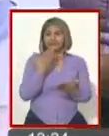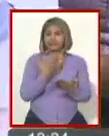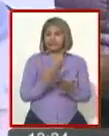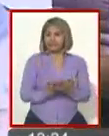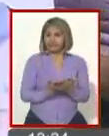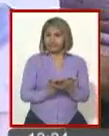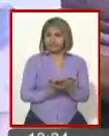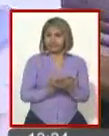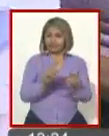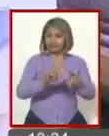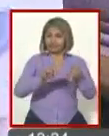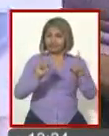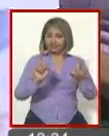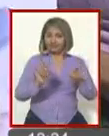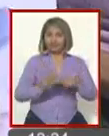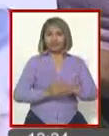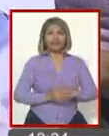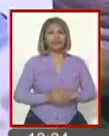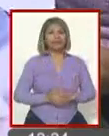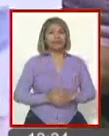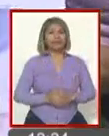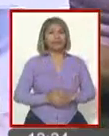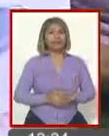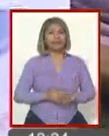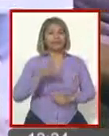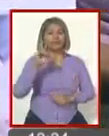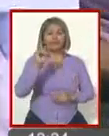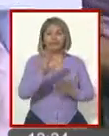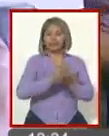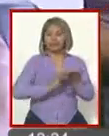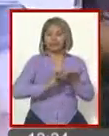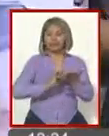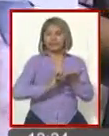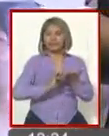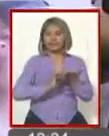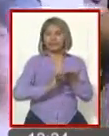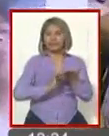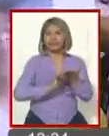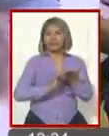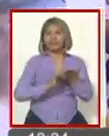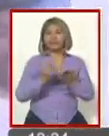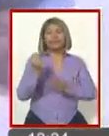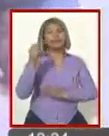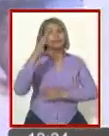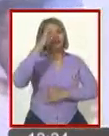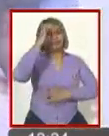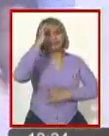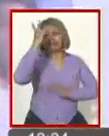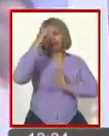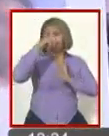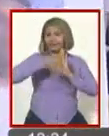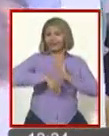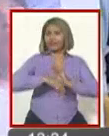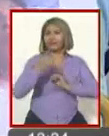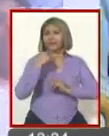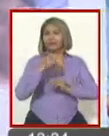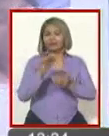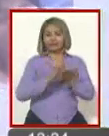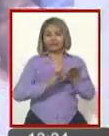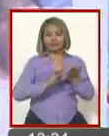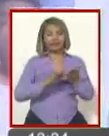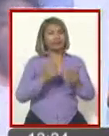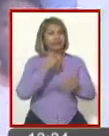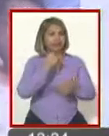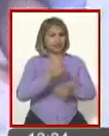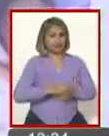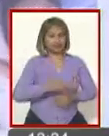A esto lo podemos llamar bien, él estaba así, no le han curado. Estaba en terapia un día, el otro día también, y ni siquiera me lo han curado. Y me